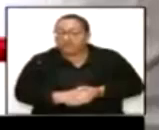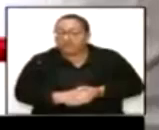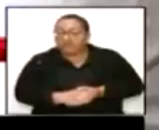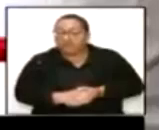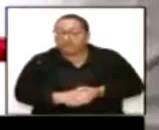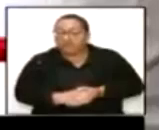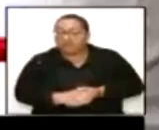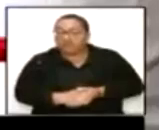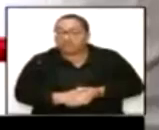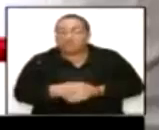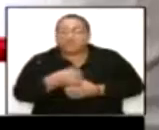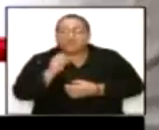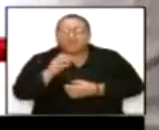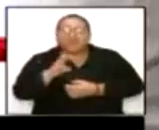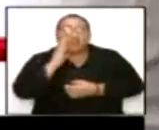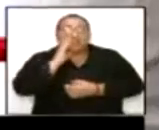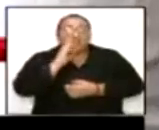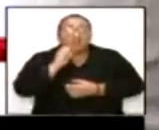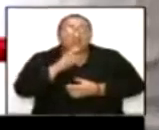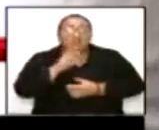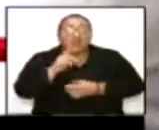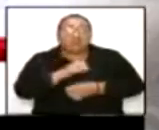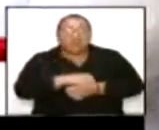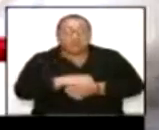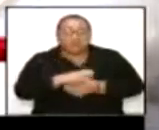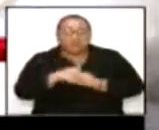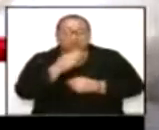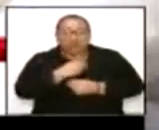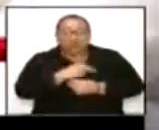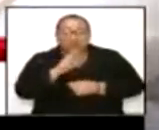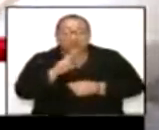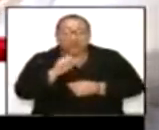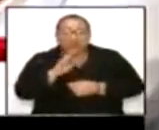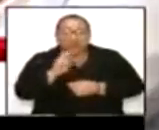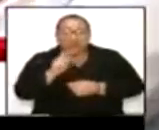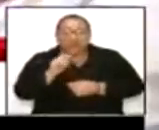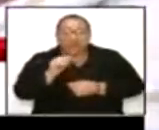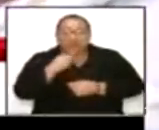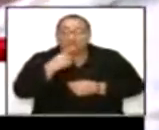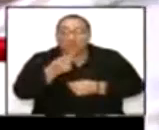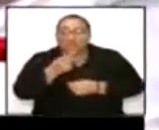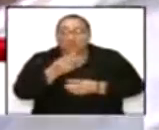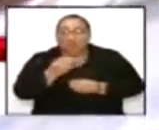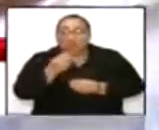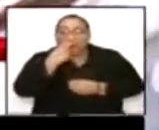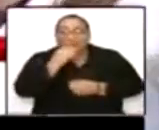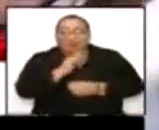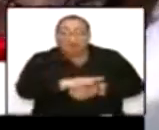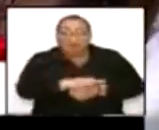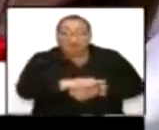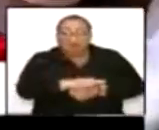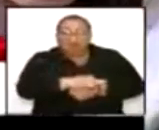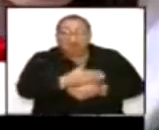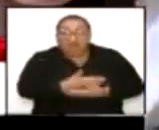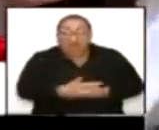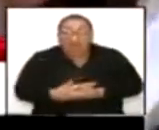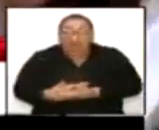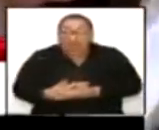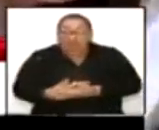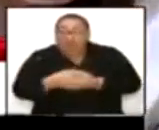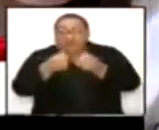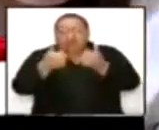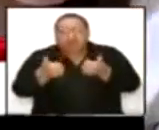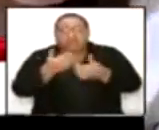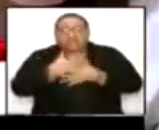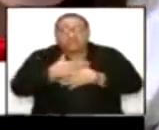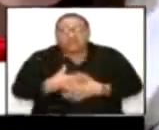¿Y sabe qué declaró la madre? Que los médicos del Hospital Rebagliati aseguraron que tanto la menor como el concebido se encontraban